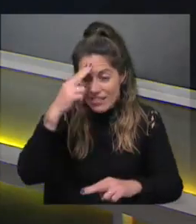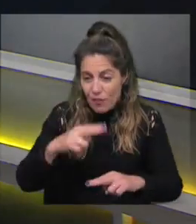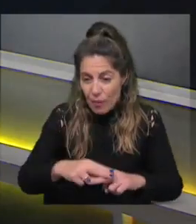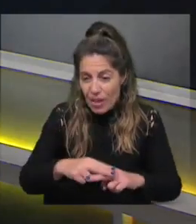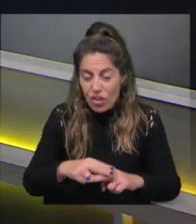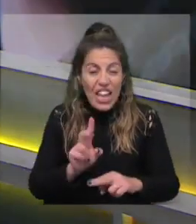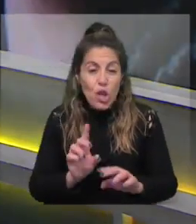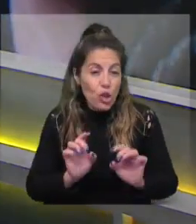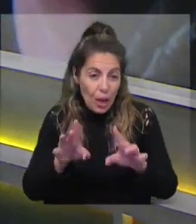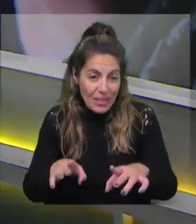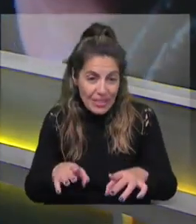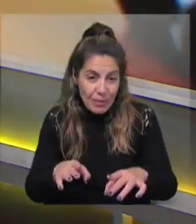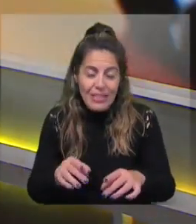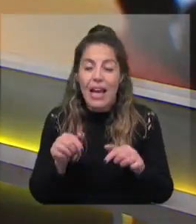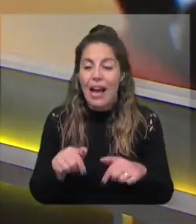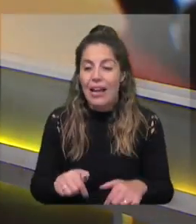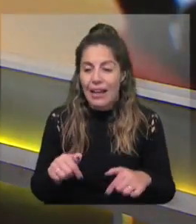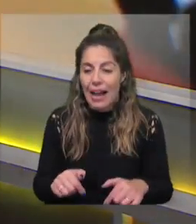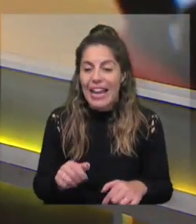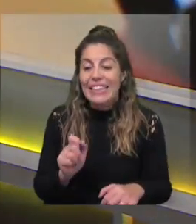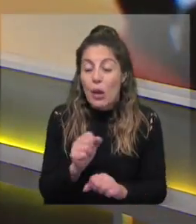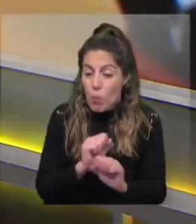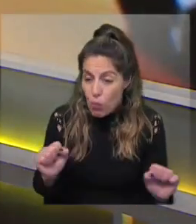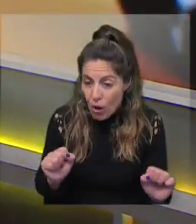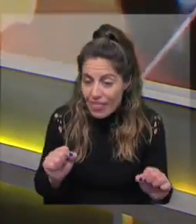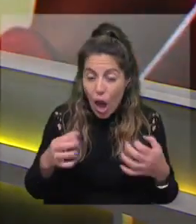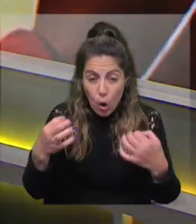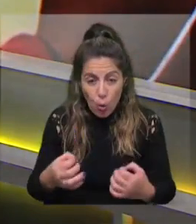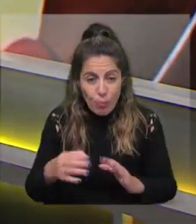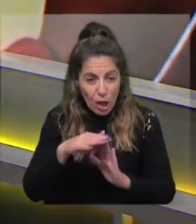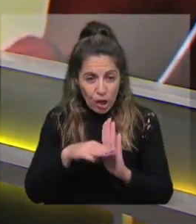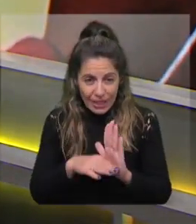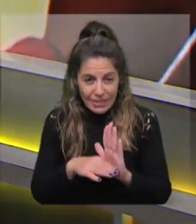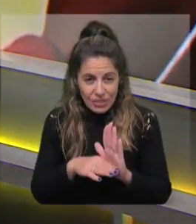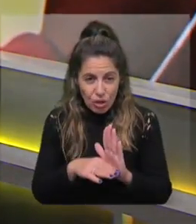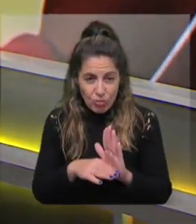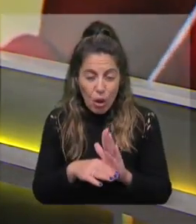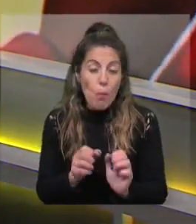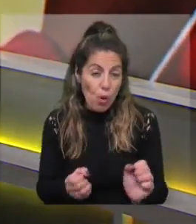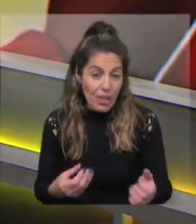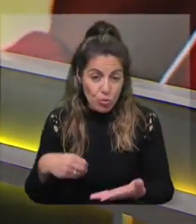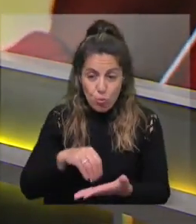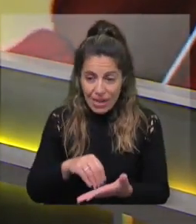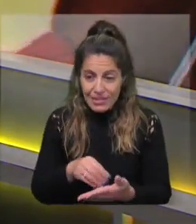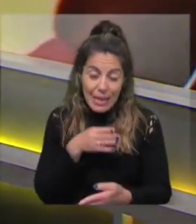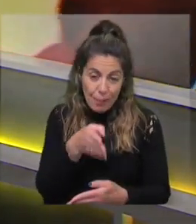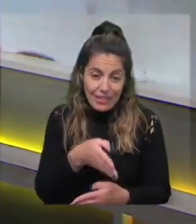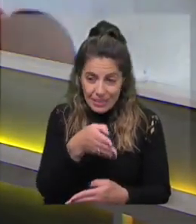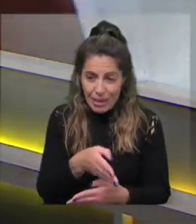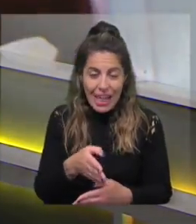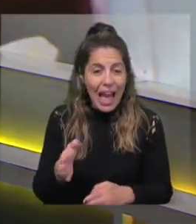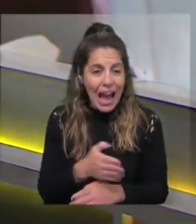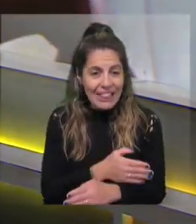no transmisibles y demás. Así que quien pueda y cumpla los requisitos, que se sume. Antes de cerrar el